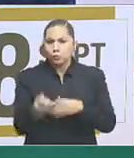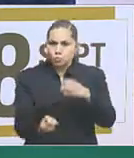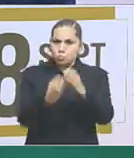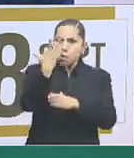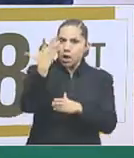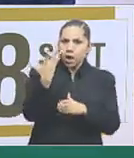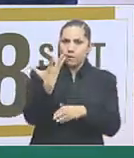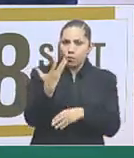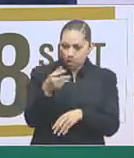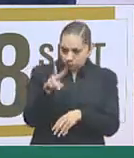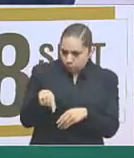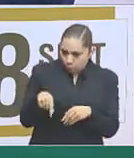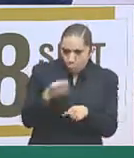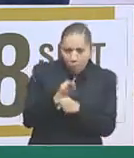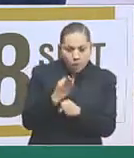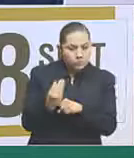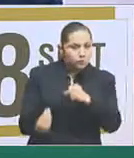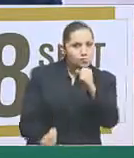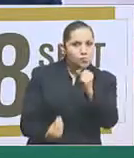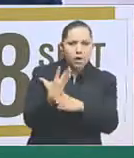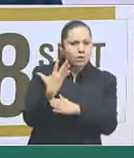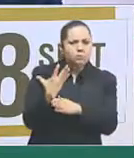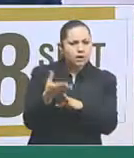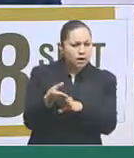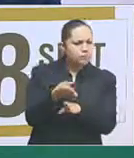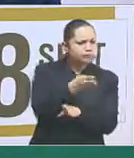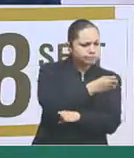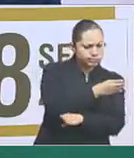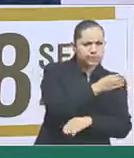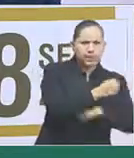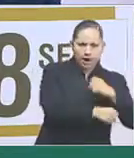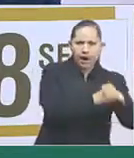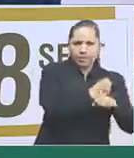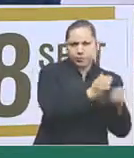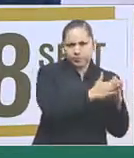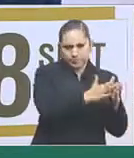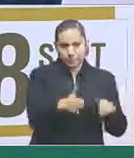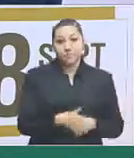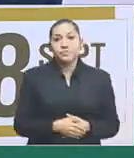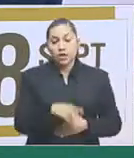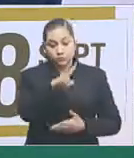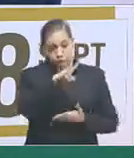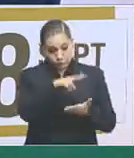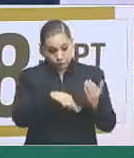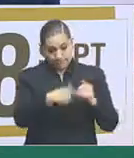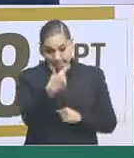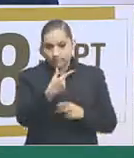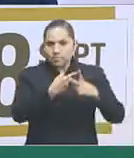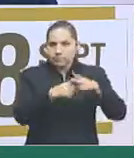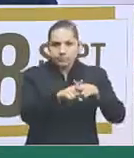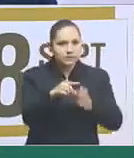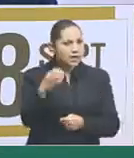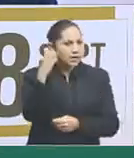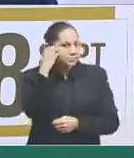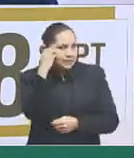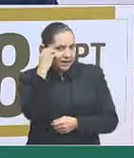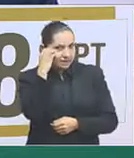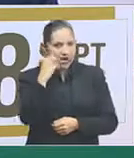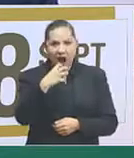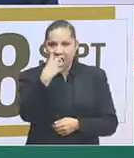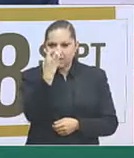consolidando con los años en este año se lanzó al mercado el iphone facebook se transformó en una plataforma